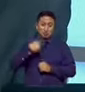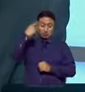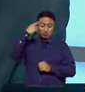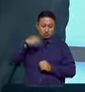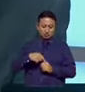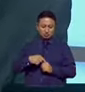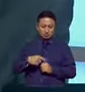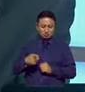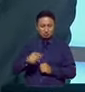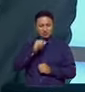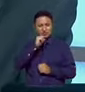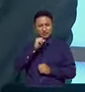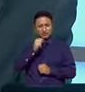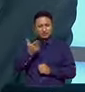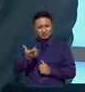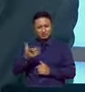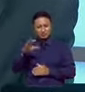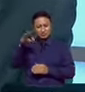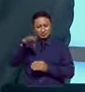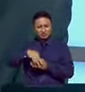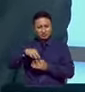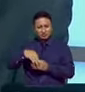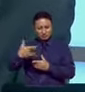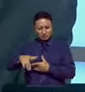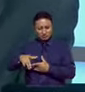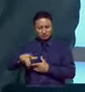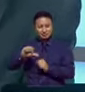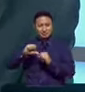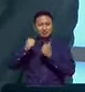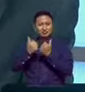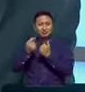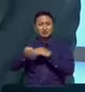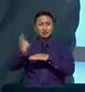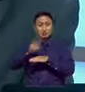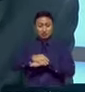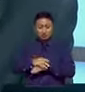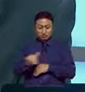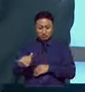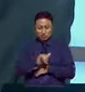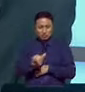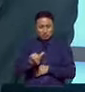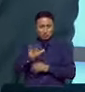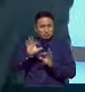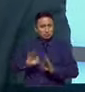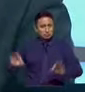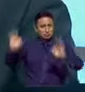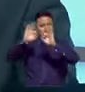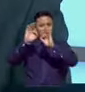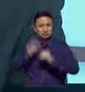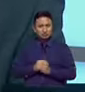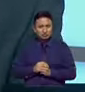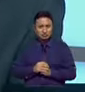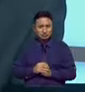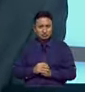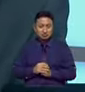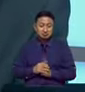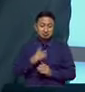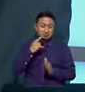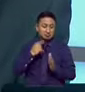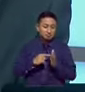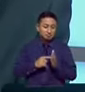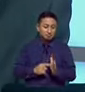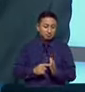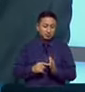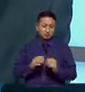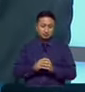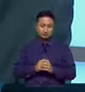espacio y un vacío, porque la elección es también de asamblea, y la asamblea es tan importante como el ejecutivo. Digamos que por lo